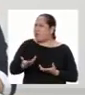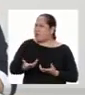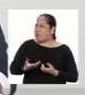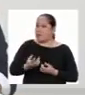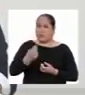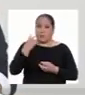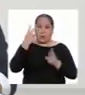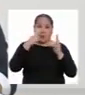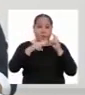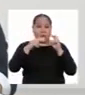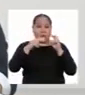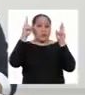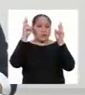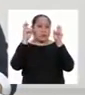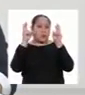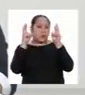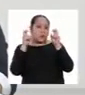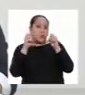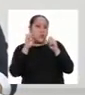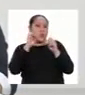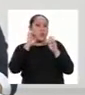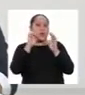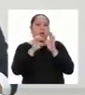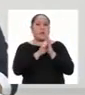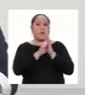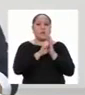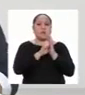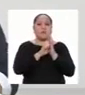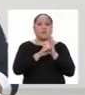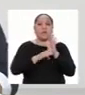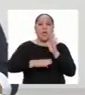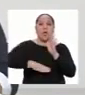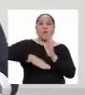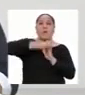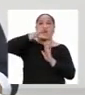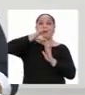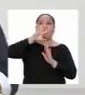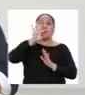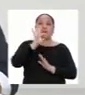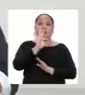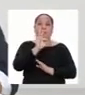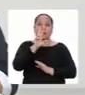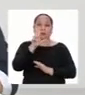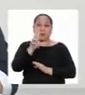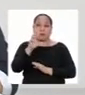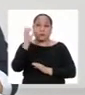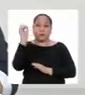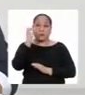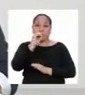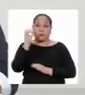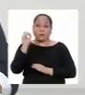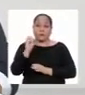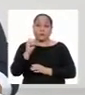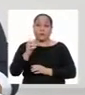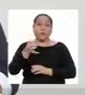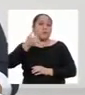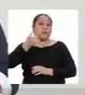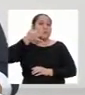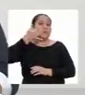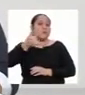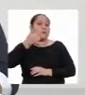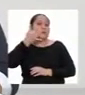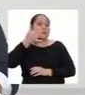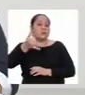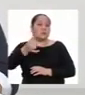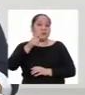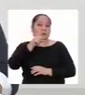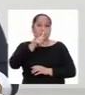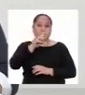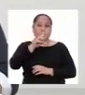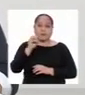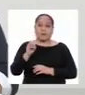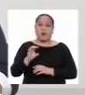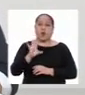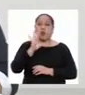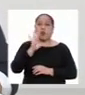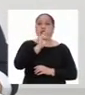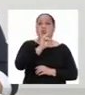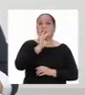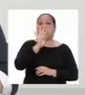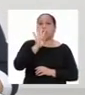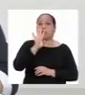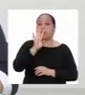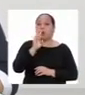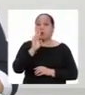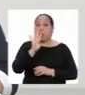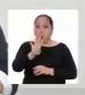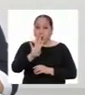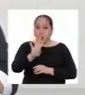ves titulares como aumentan en 93% las llamadas a la línea 100 o el 58,4% de